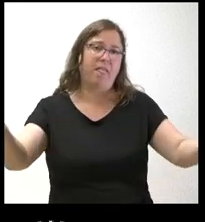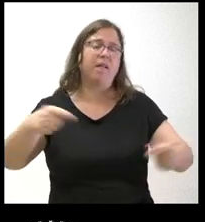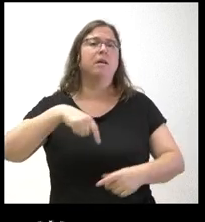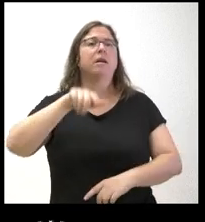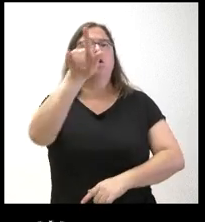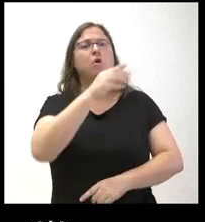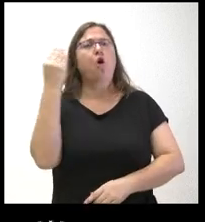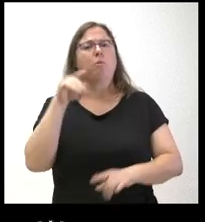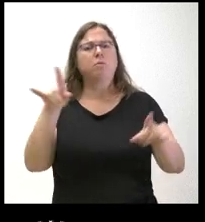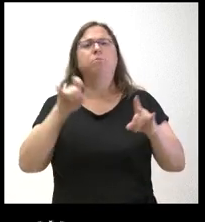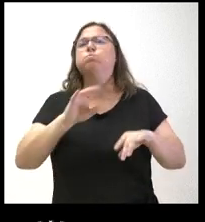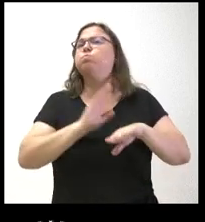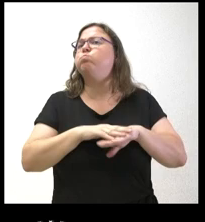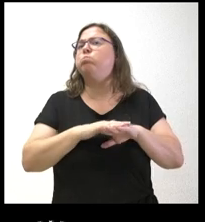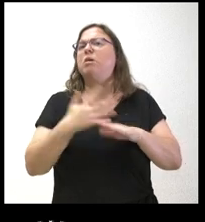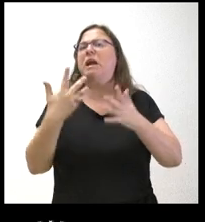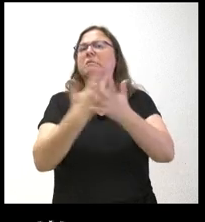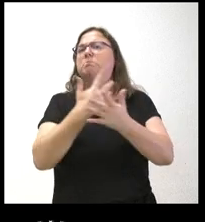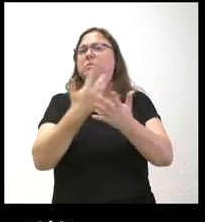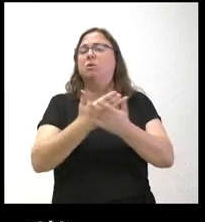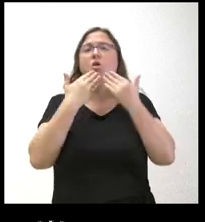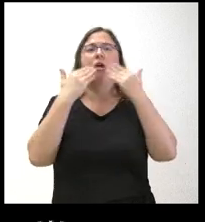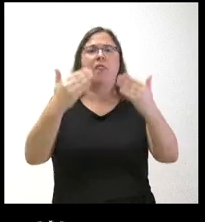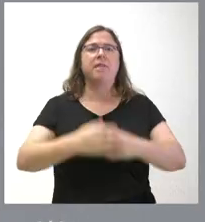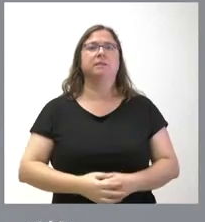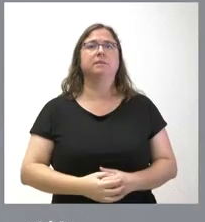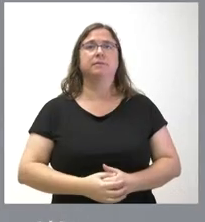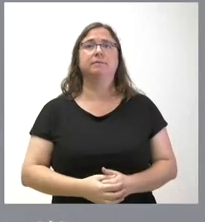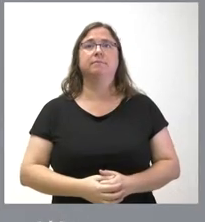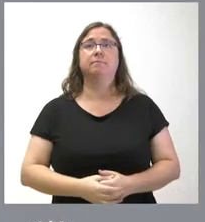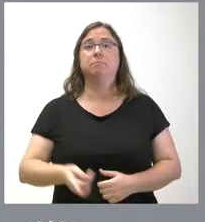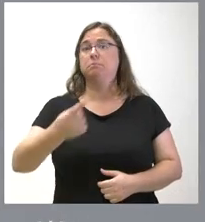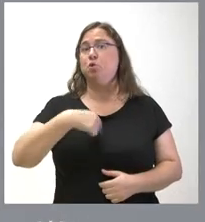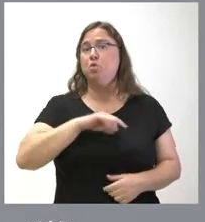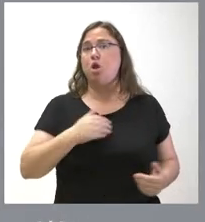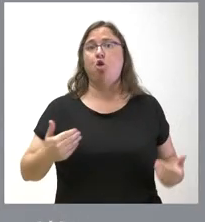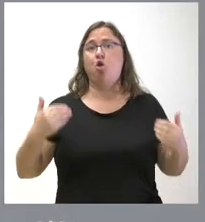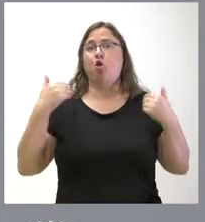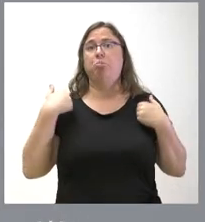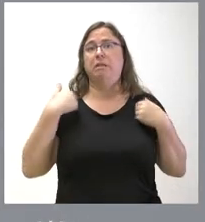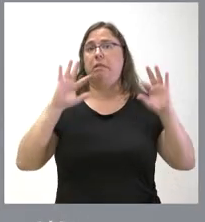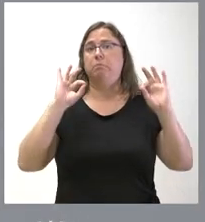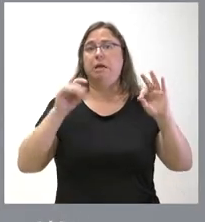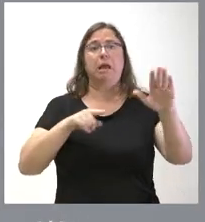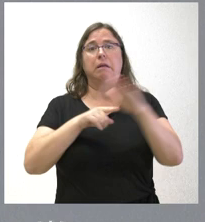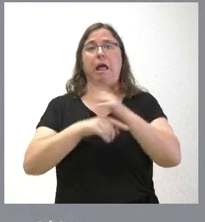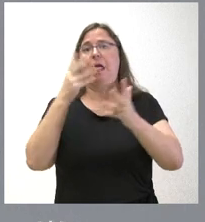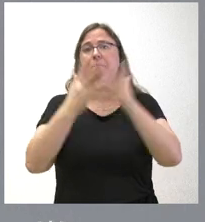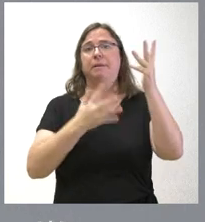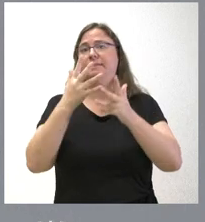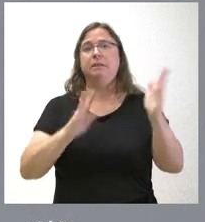cuál es la explicación que que nos pueden dar gracias nuestra competencia aquí es la tramitación administrativa